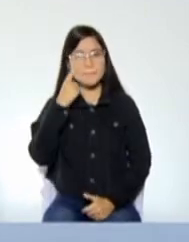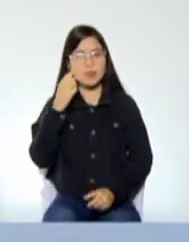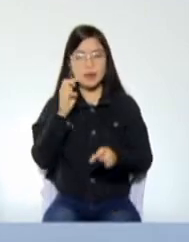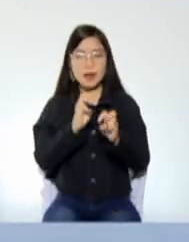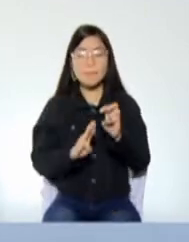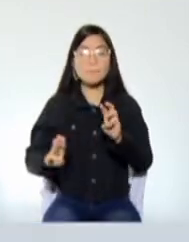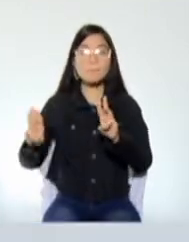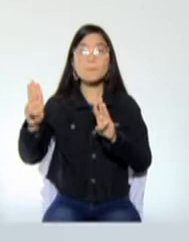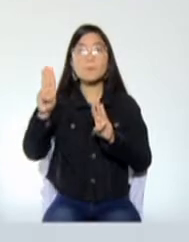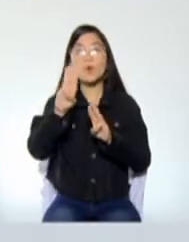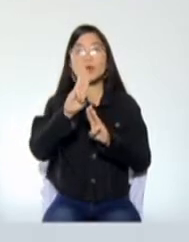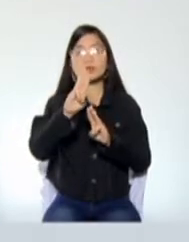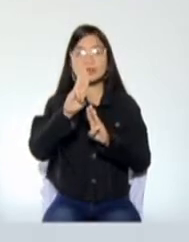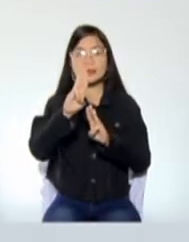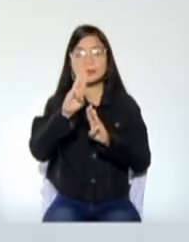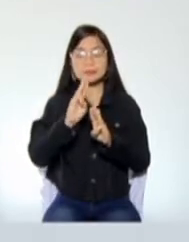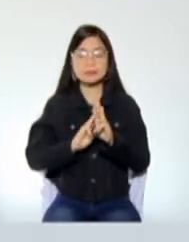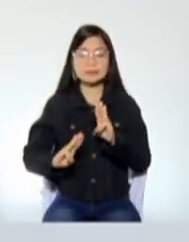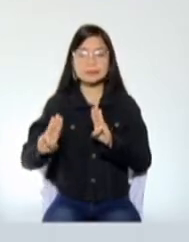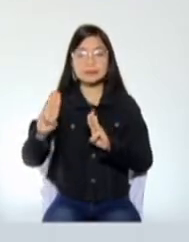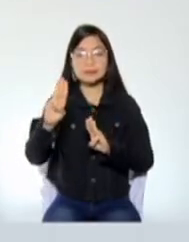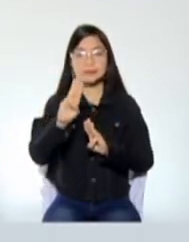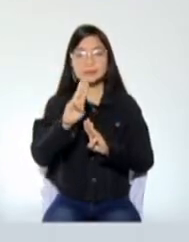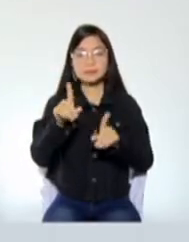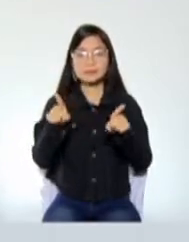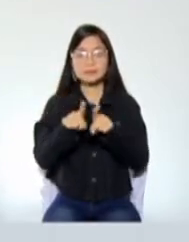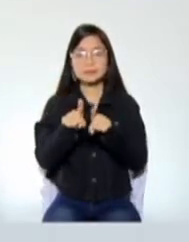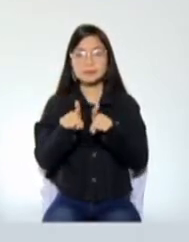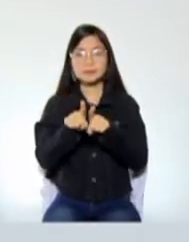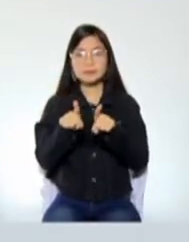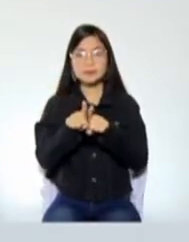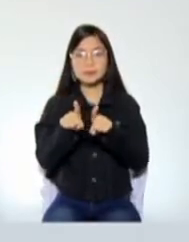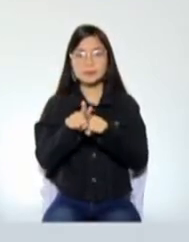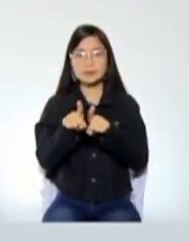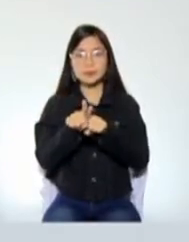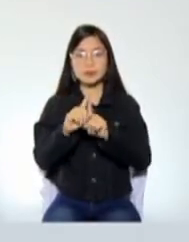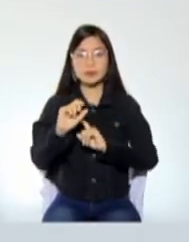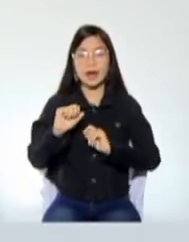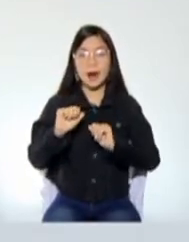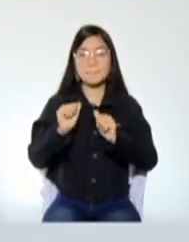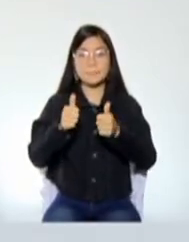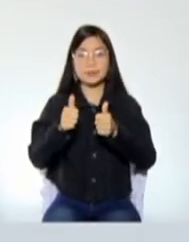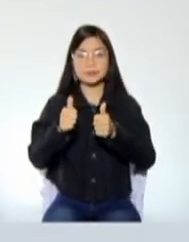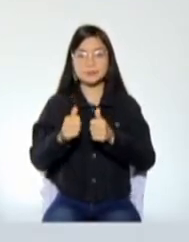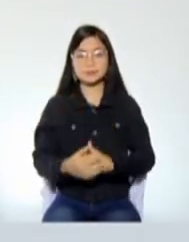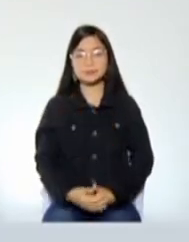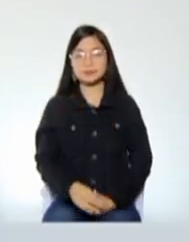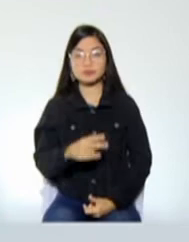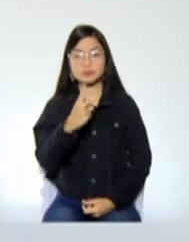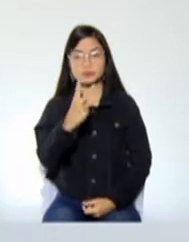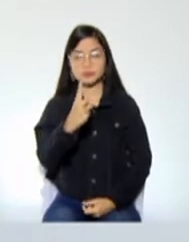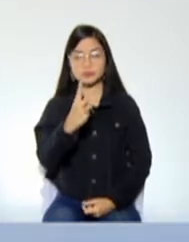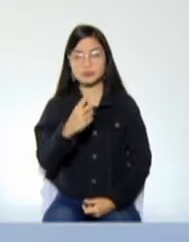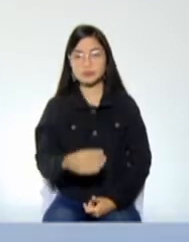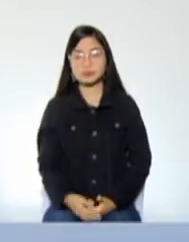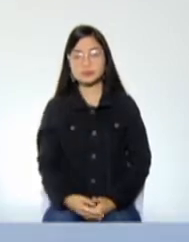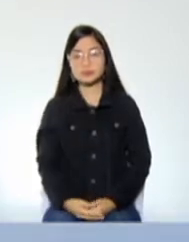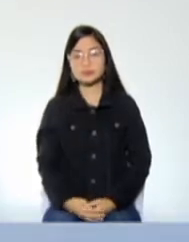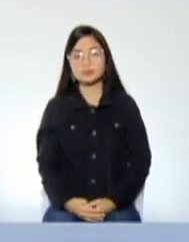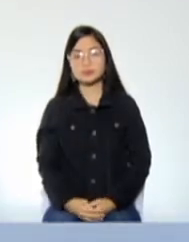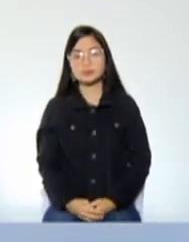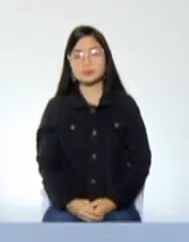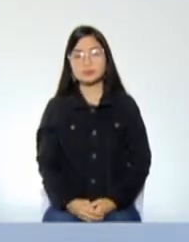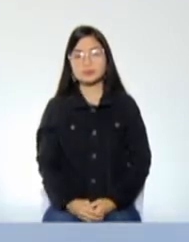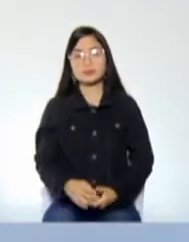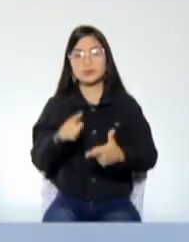de la raíz, o las cantidades subradicales, son iguales al índice de la raíz, en este caso, que es 2. Cuando